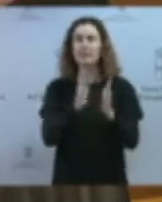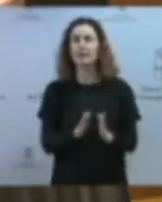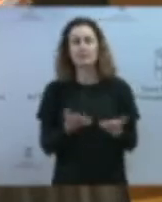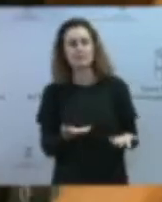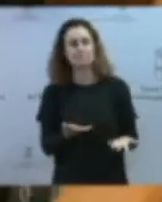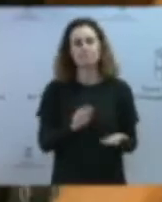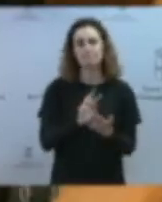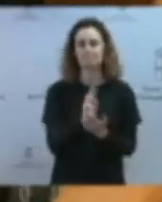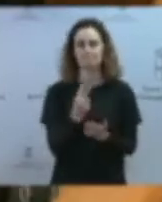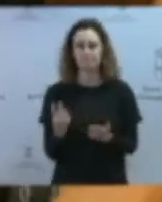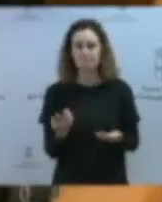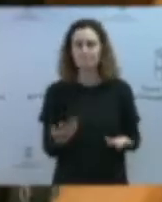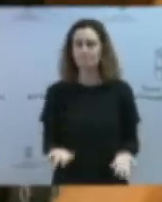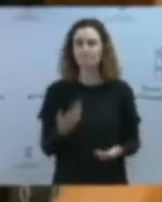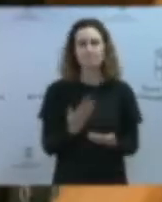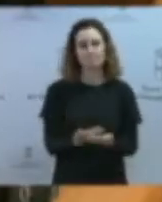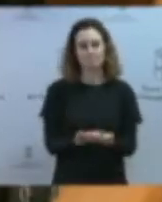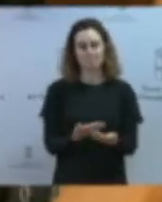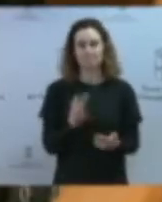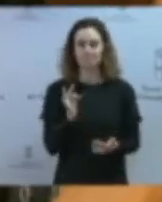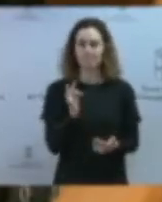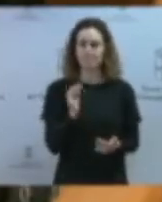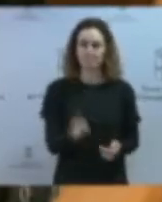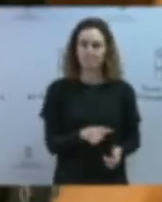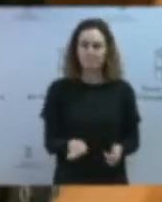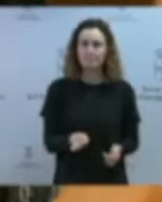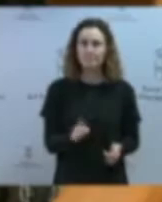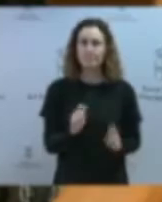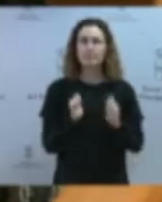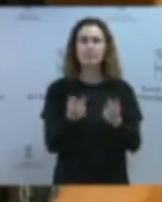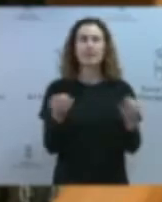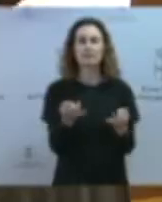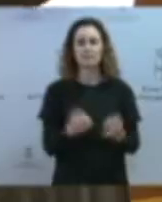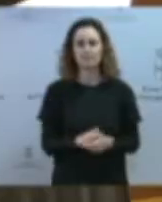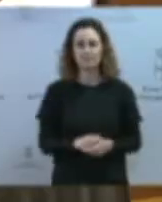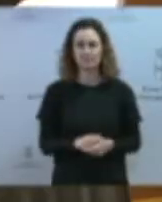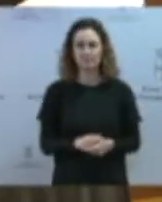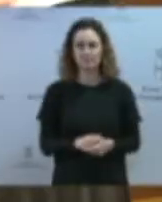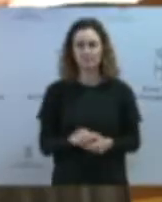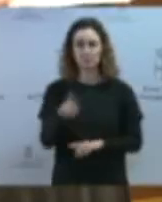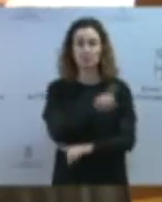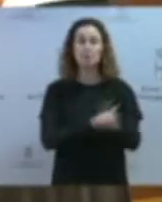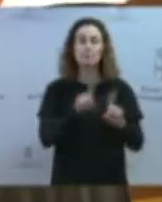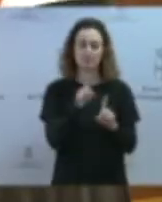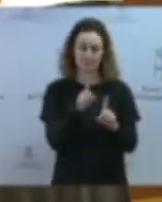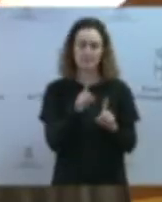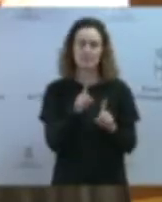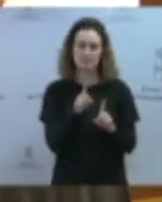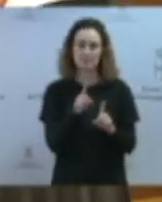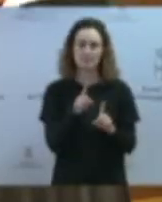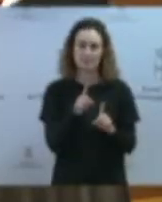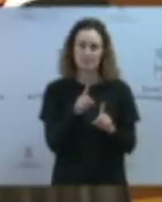favor, lo que hemos visto es que contribuyó a profundizar estos problemas, favoreció, como planteábamos, problemas de ámbito psicoeducativo,